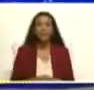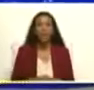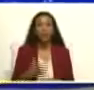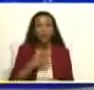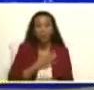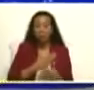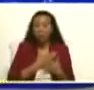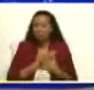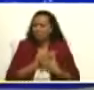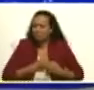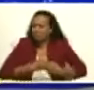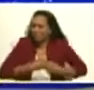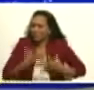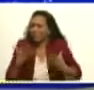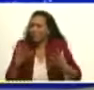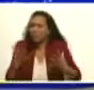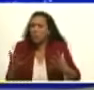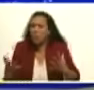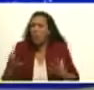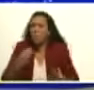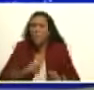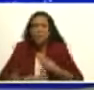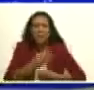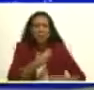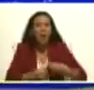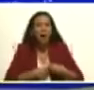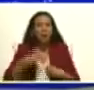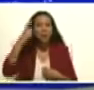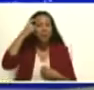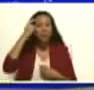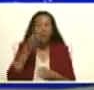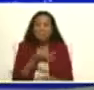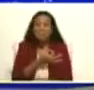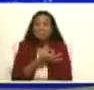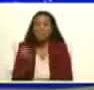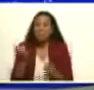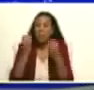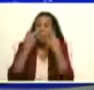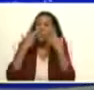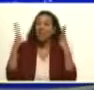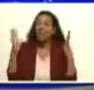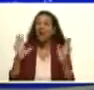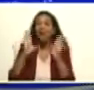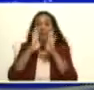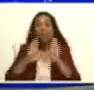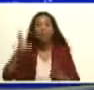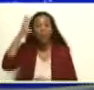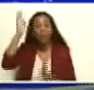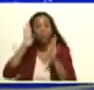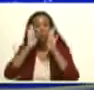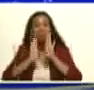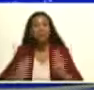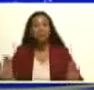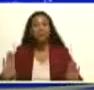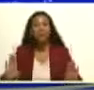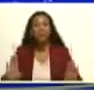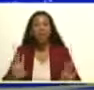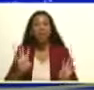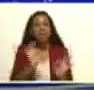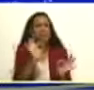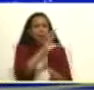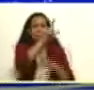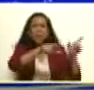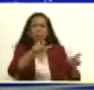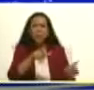Uniendo el alma en una sola, eso va a ser un día brillante, bendito. No podrá ningún